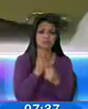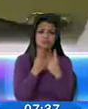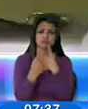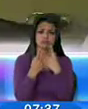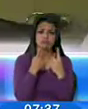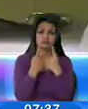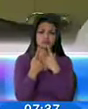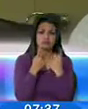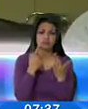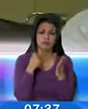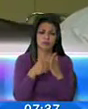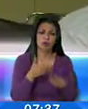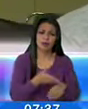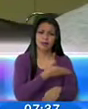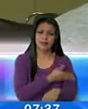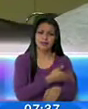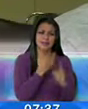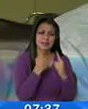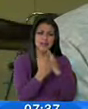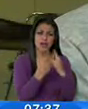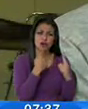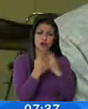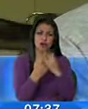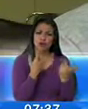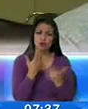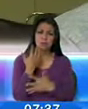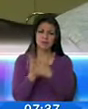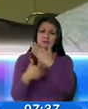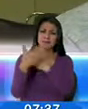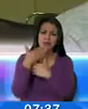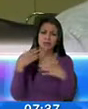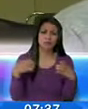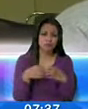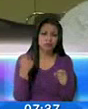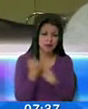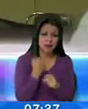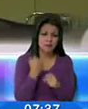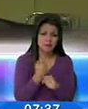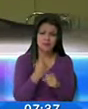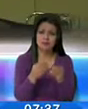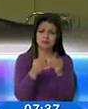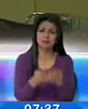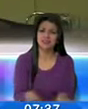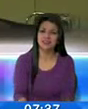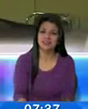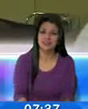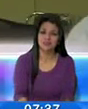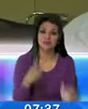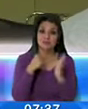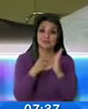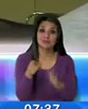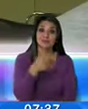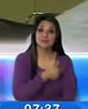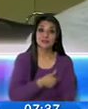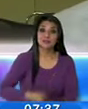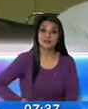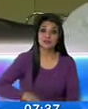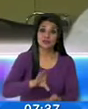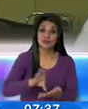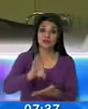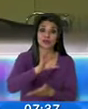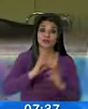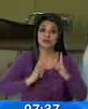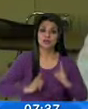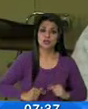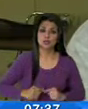echa para abajo todo un proceso de un diálogo histórico que hemos trabajado. Imagínense que, como dijo el presidente del Colegio Médico, nos